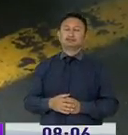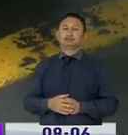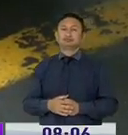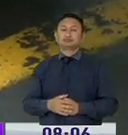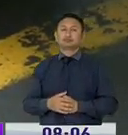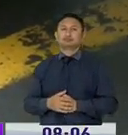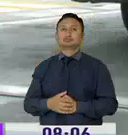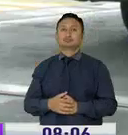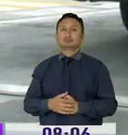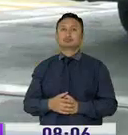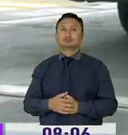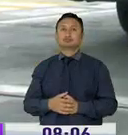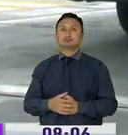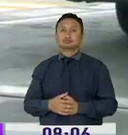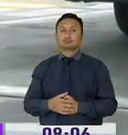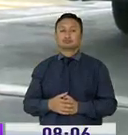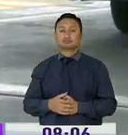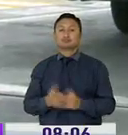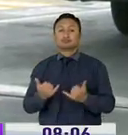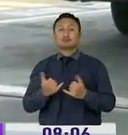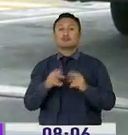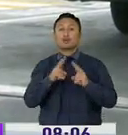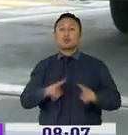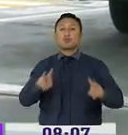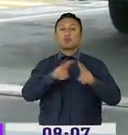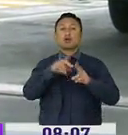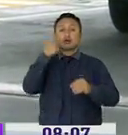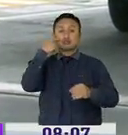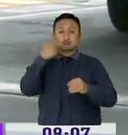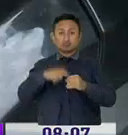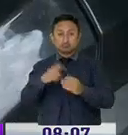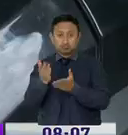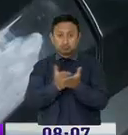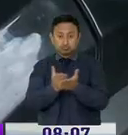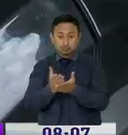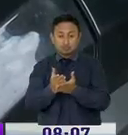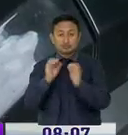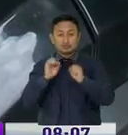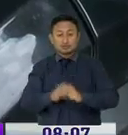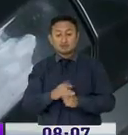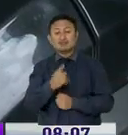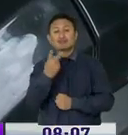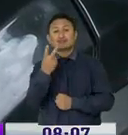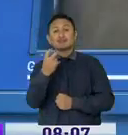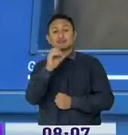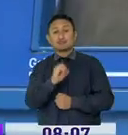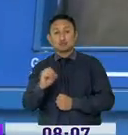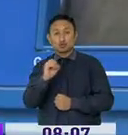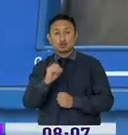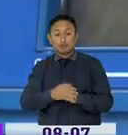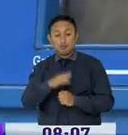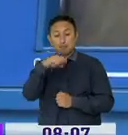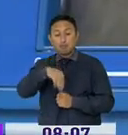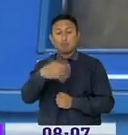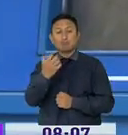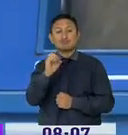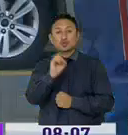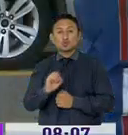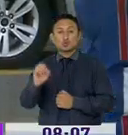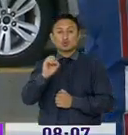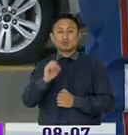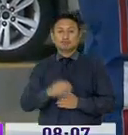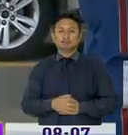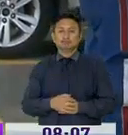883 de esta manera los precios en las estaciones de servicio se implementarán desde las 0 horas del martes 15 de octubre